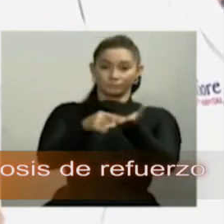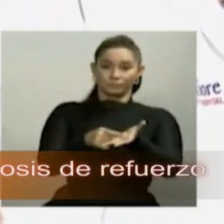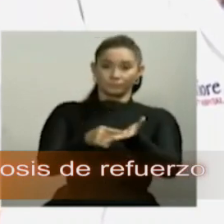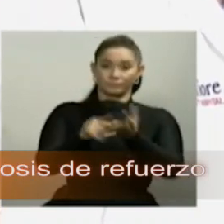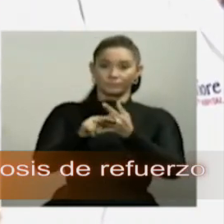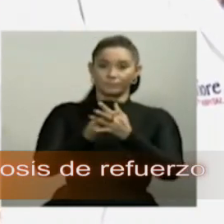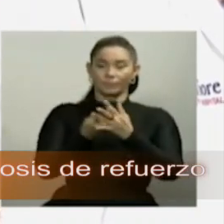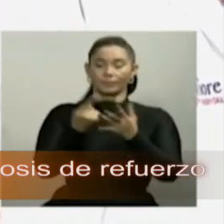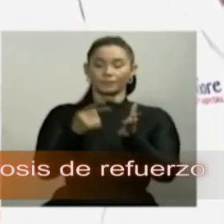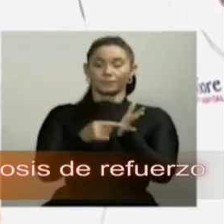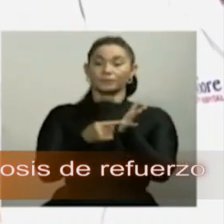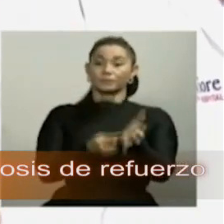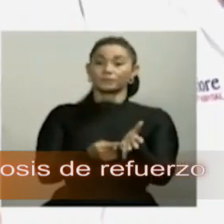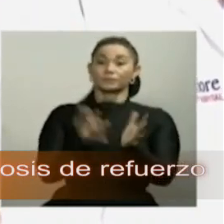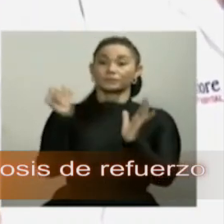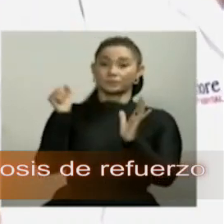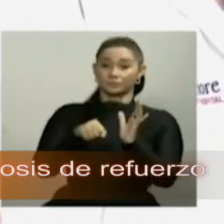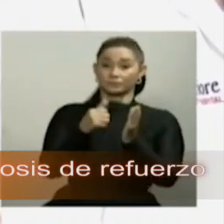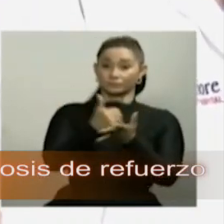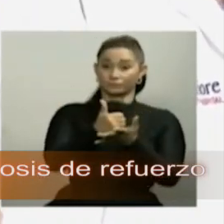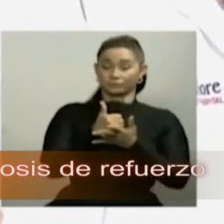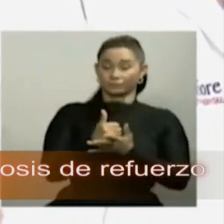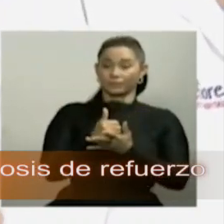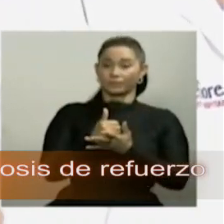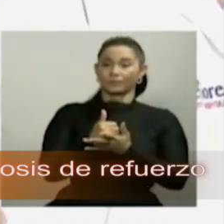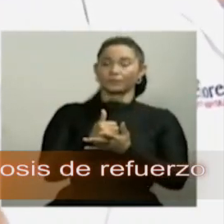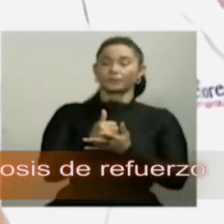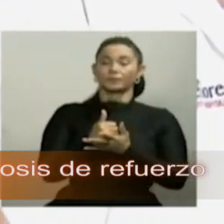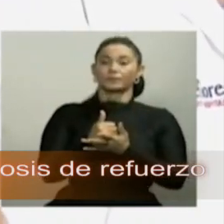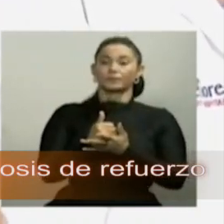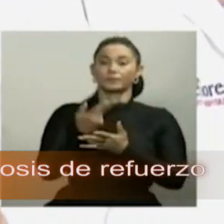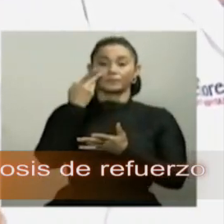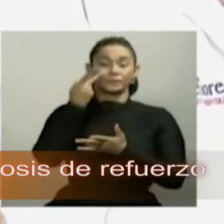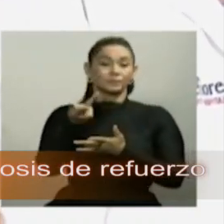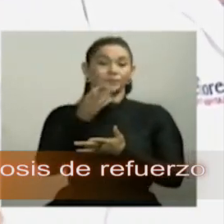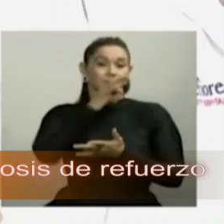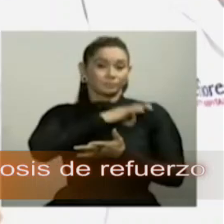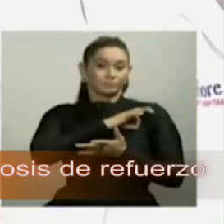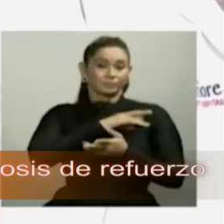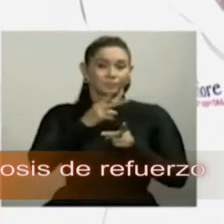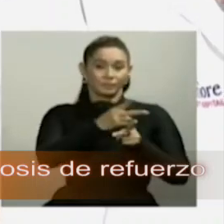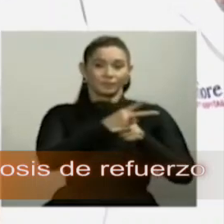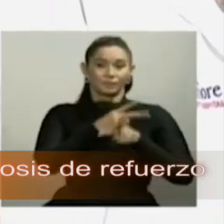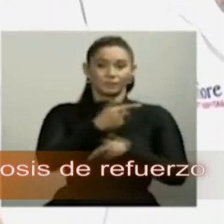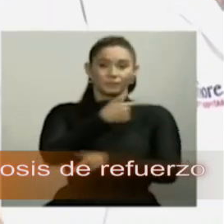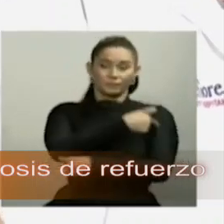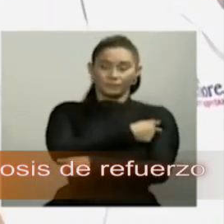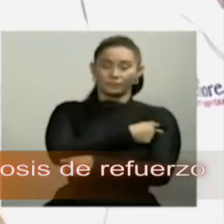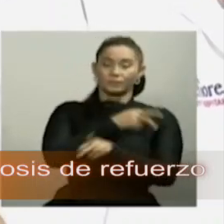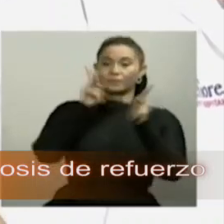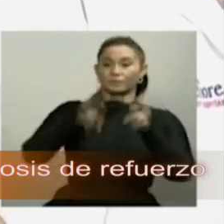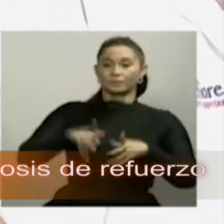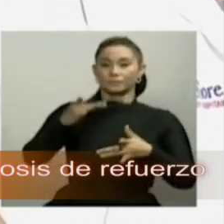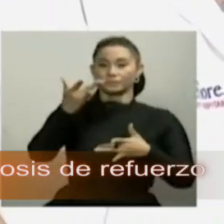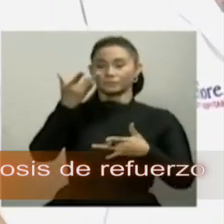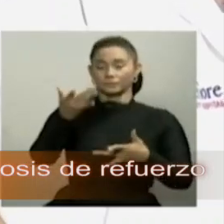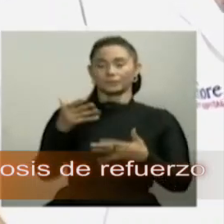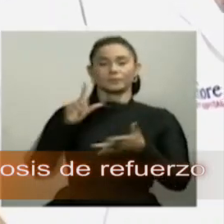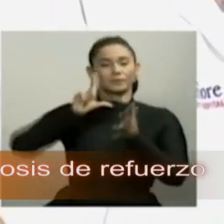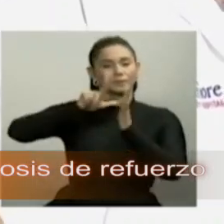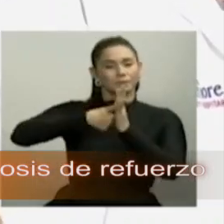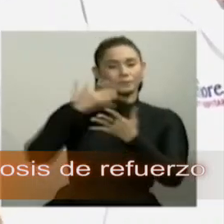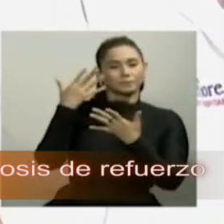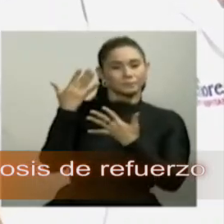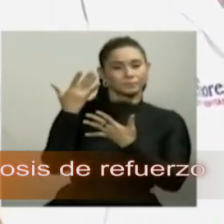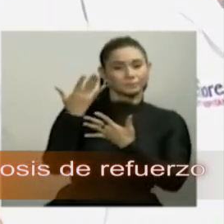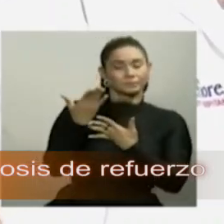inicial comenzó a mostrar el beneficio de vacunar a los pacientes y esperar